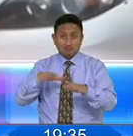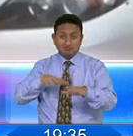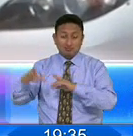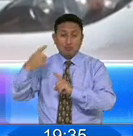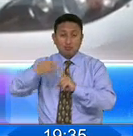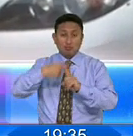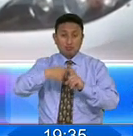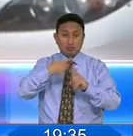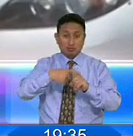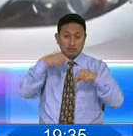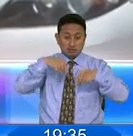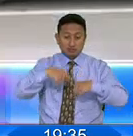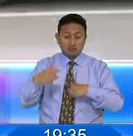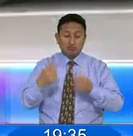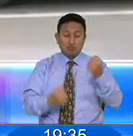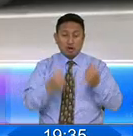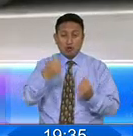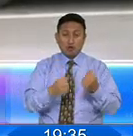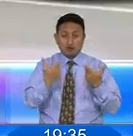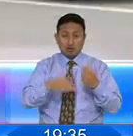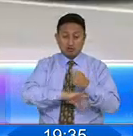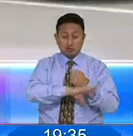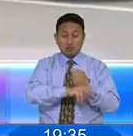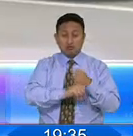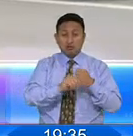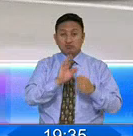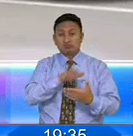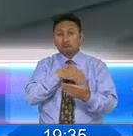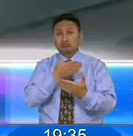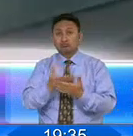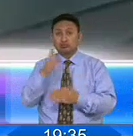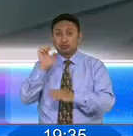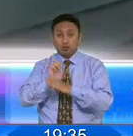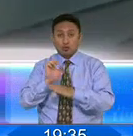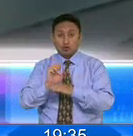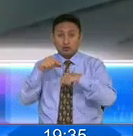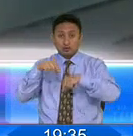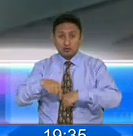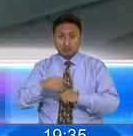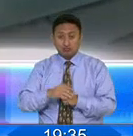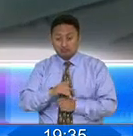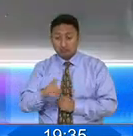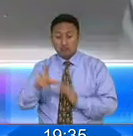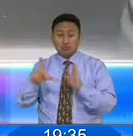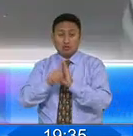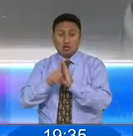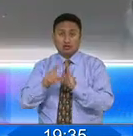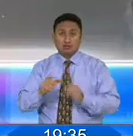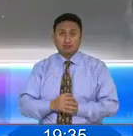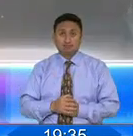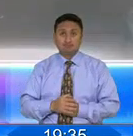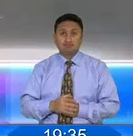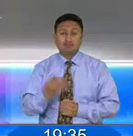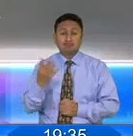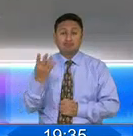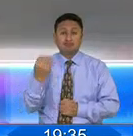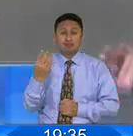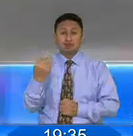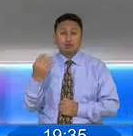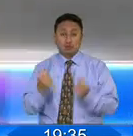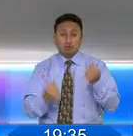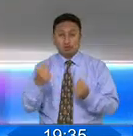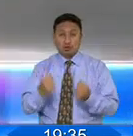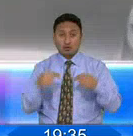meses y se presume que los autos, una vez que eran robados, se efectuaba el trámite en Ecuador que los haría parecer legales. De los 14 vehículos ya